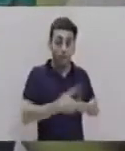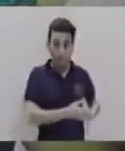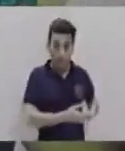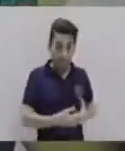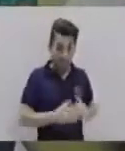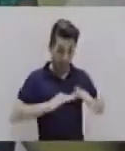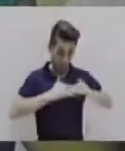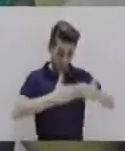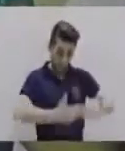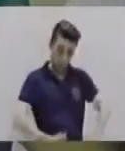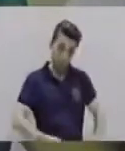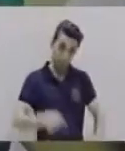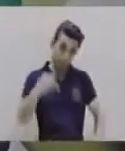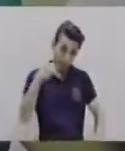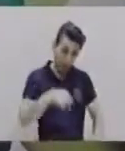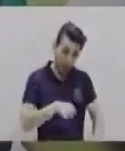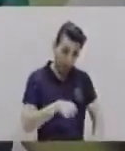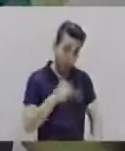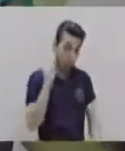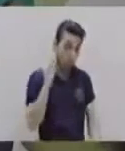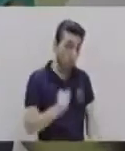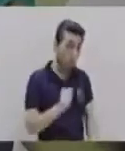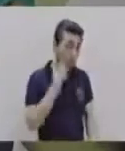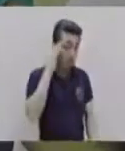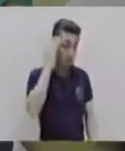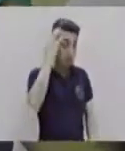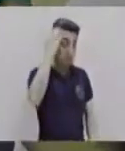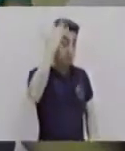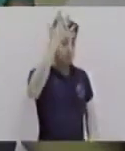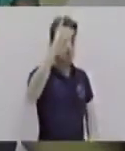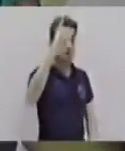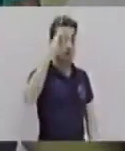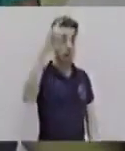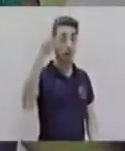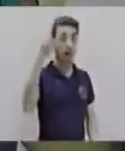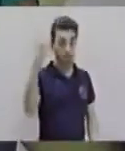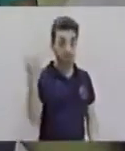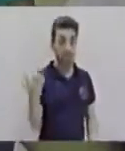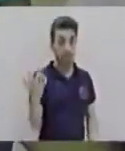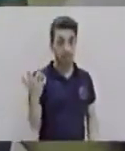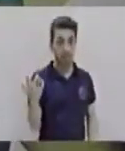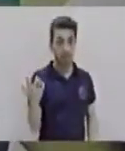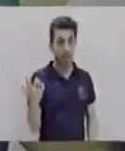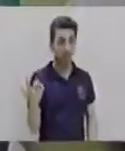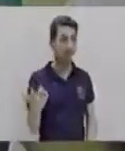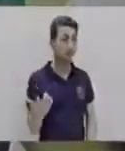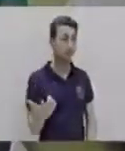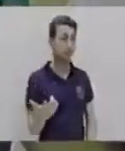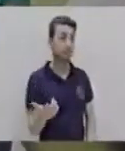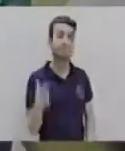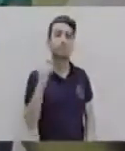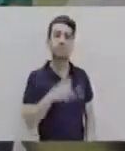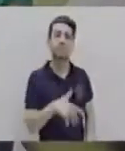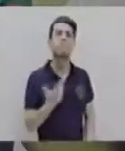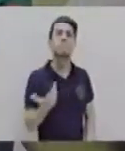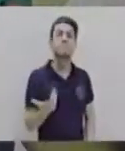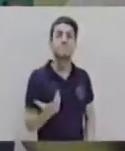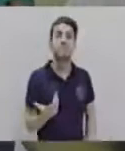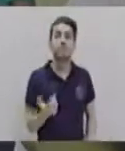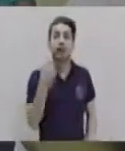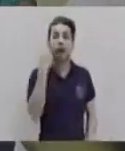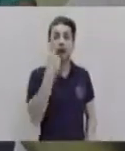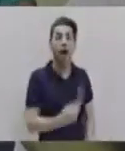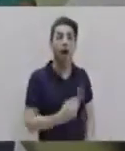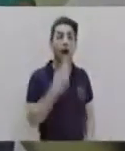en el vientre de su mamá, vaya desarrollando su inteligencia, vaya desarrollando su conocimiento, y eso le permite que cada